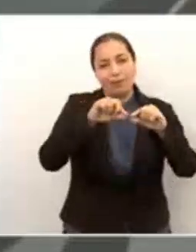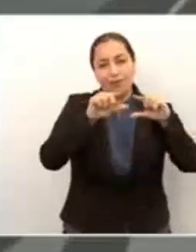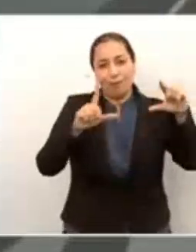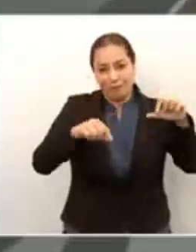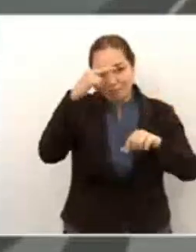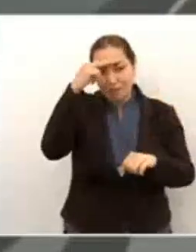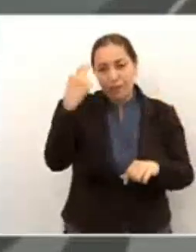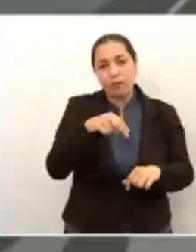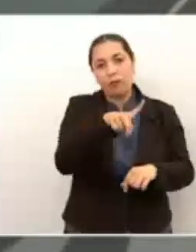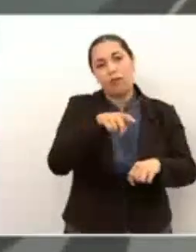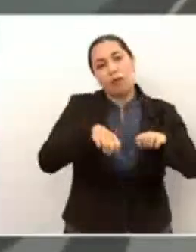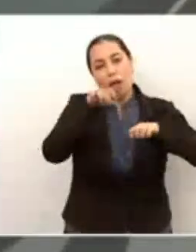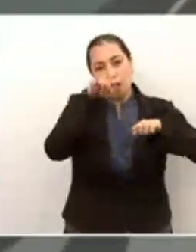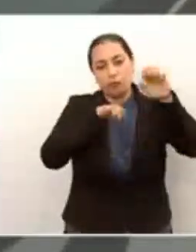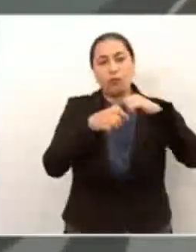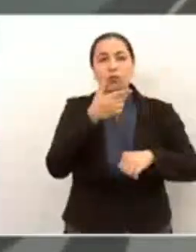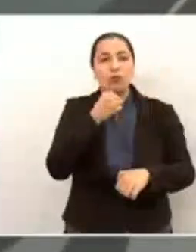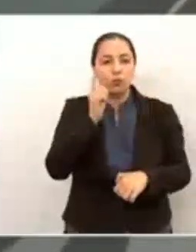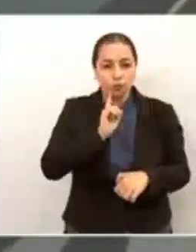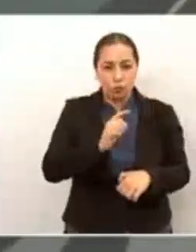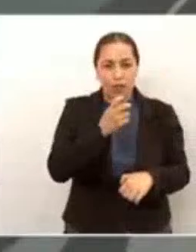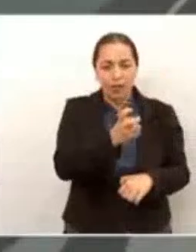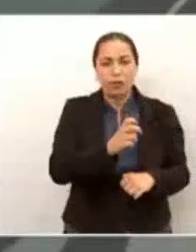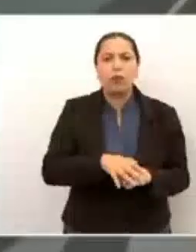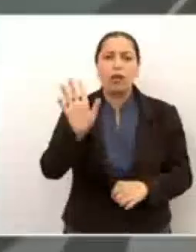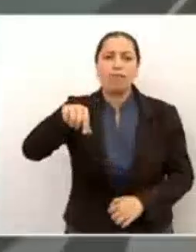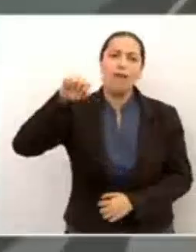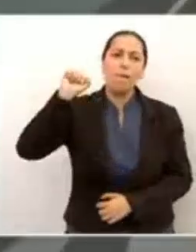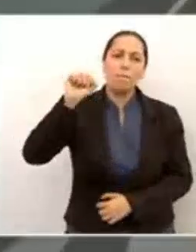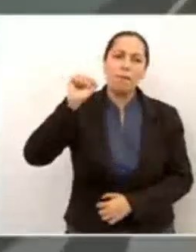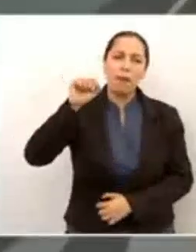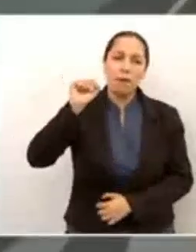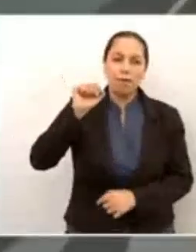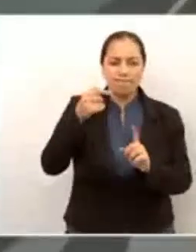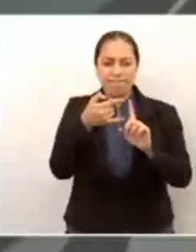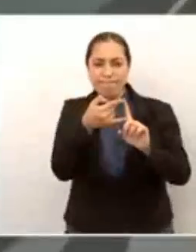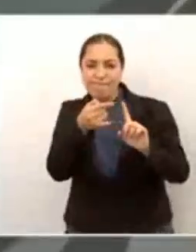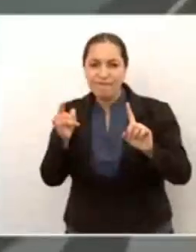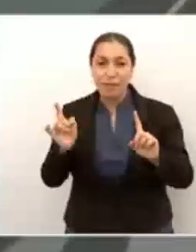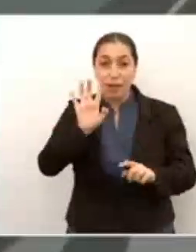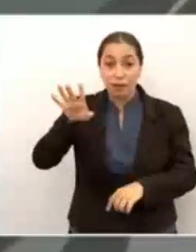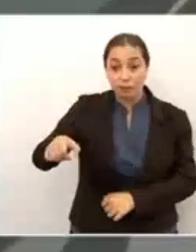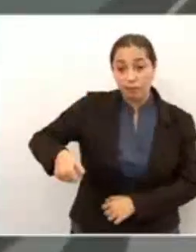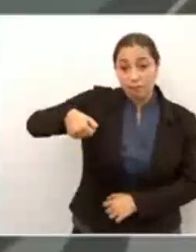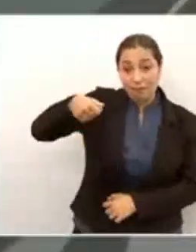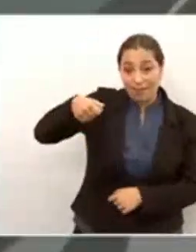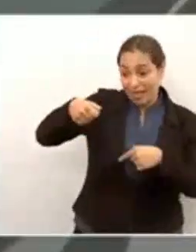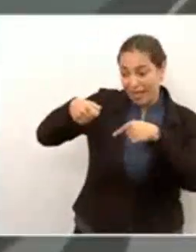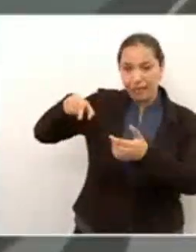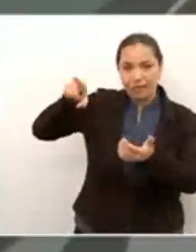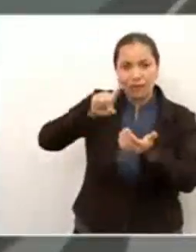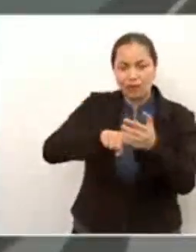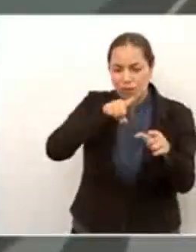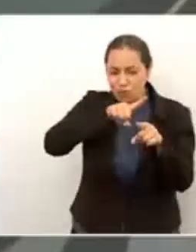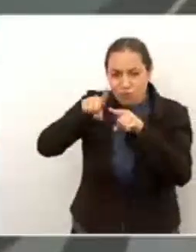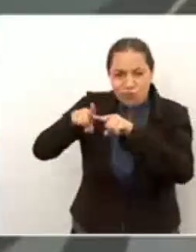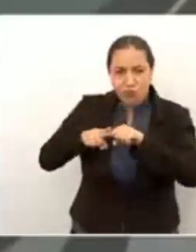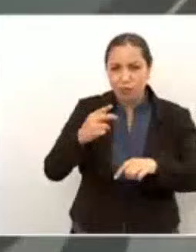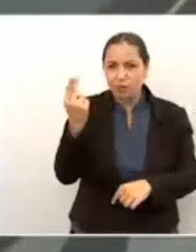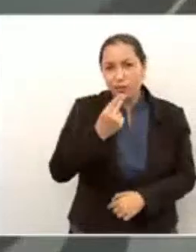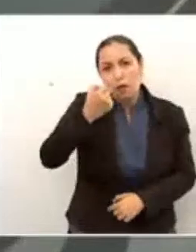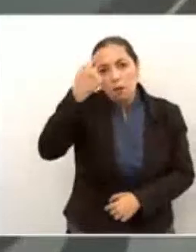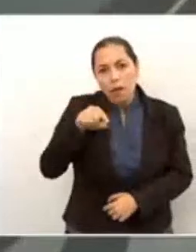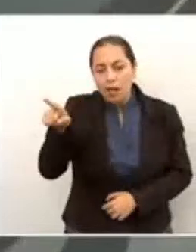a su puerta, llevan un maletín donde llevan todo lo necesario para hacerles un